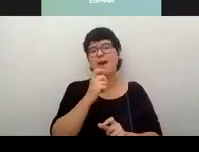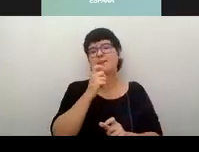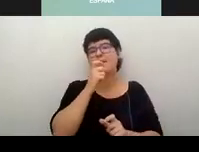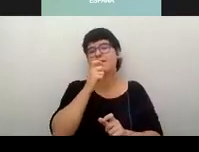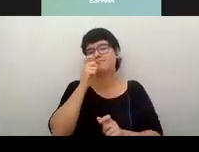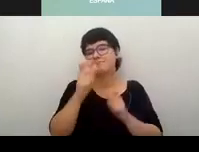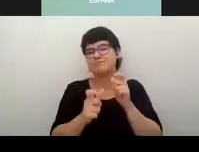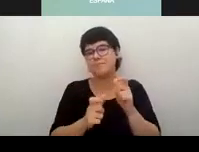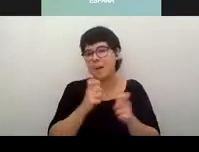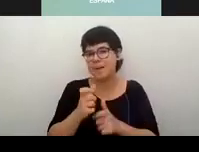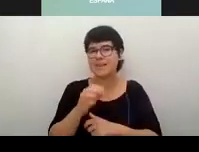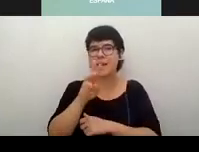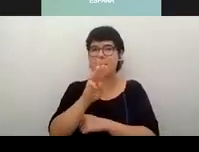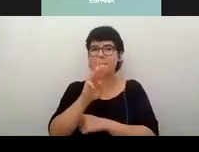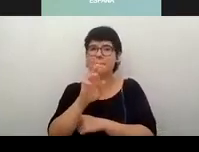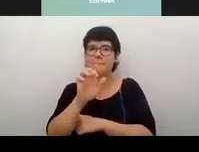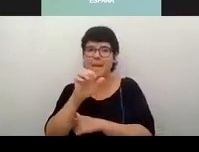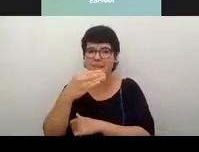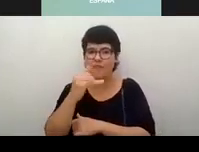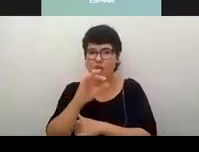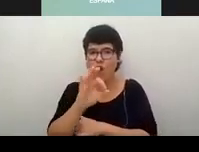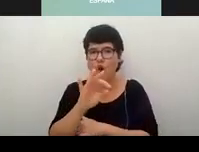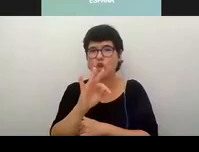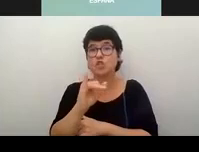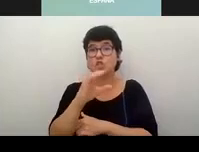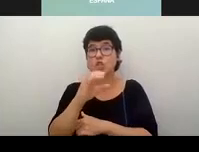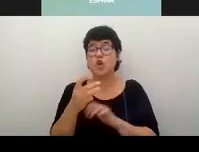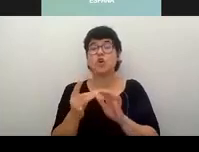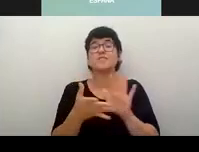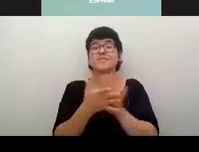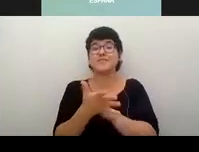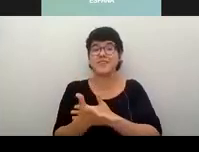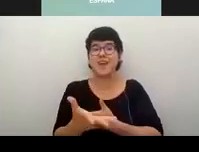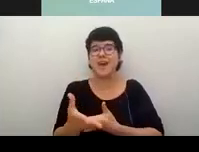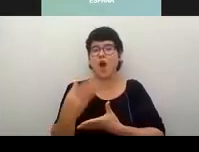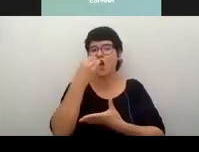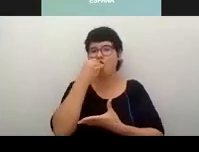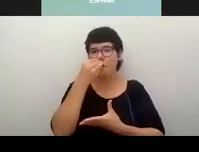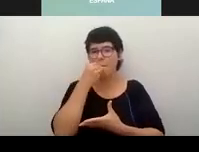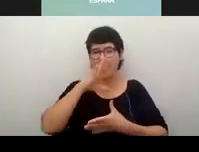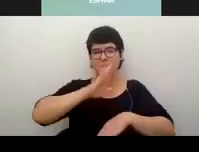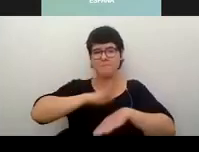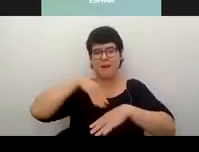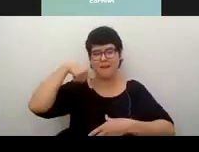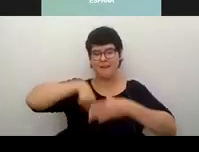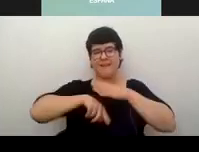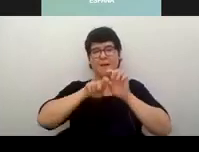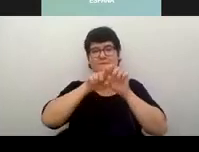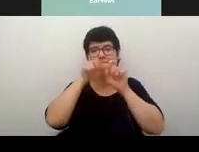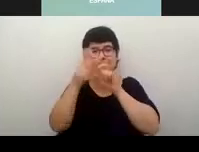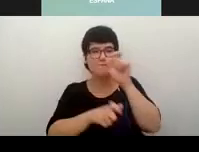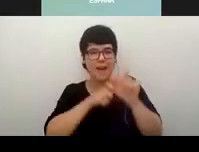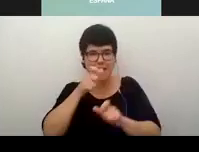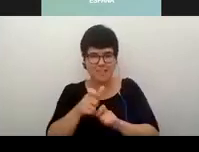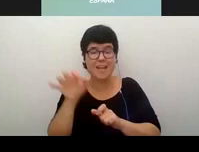prebióticos a la par de, si podemos tomar alimentos fermentados, la entrada de determinados probióticos, de determinadas